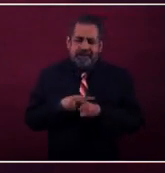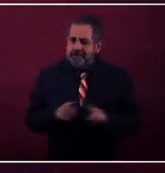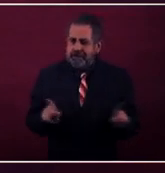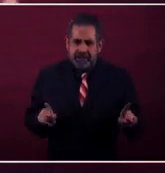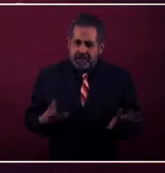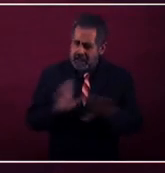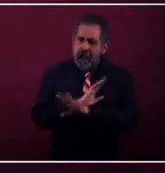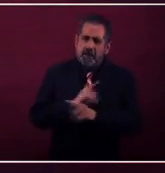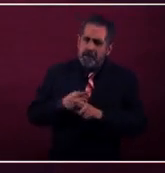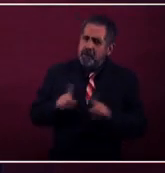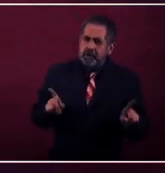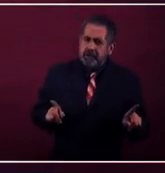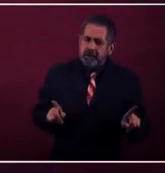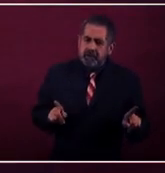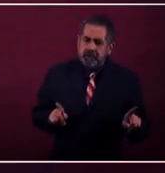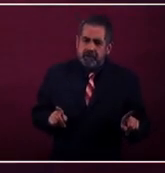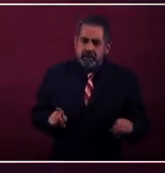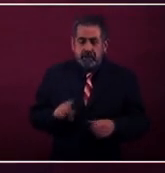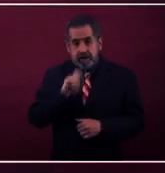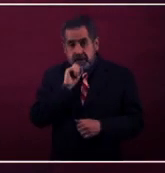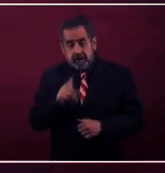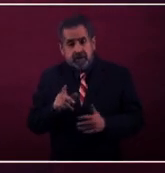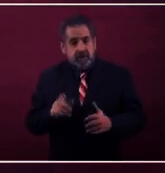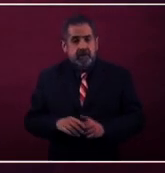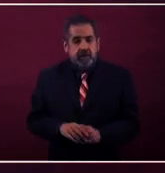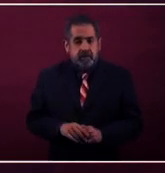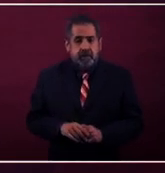porque también podemos